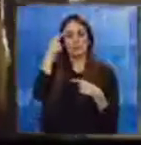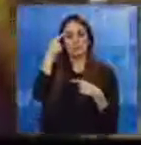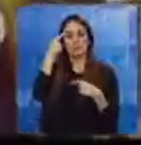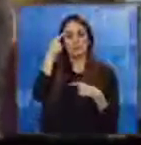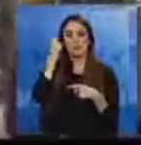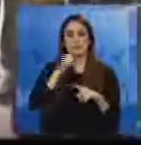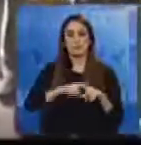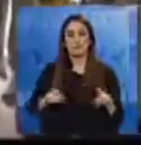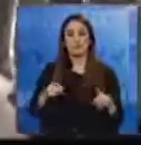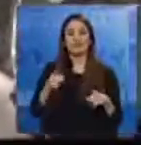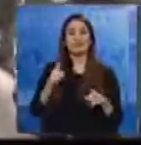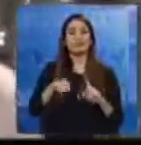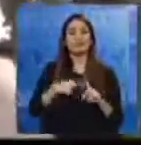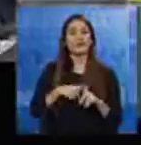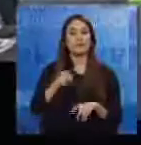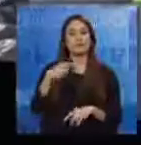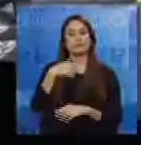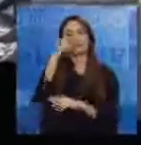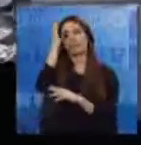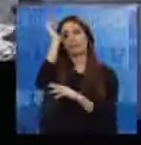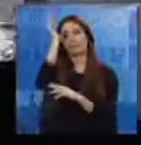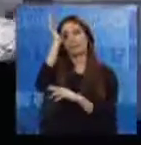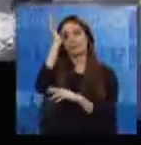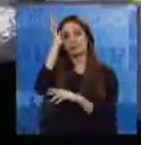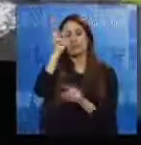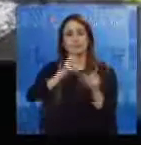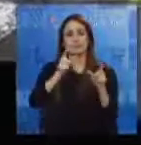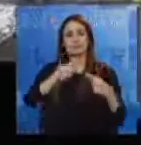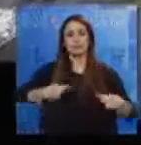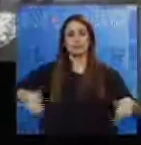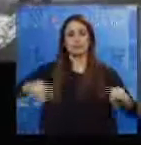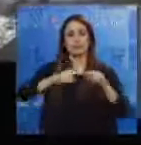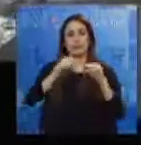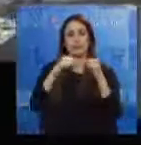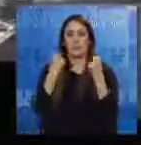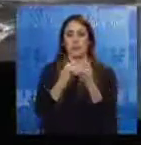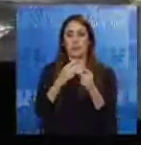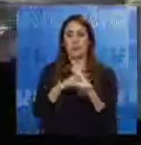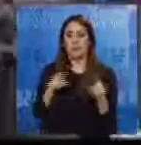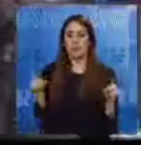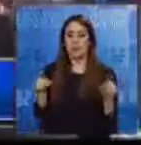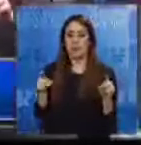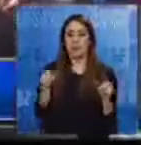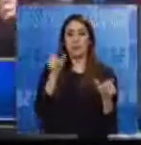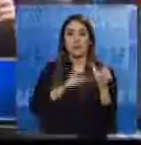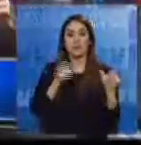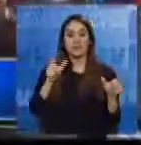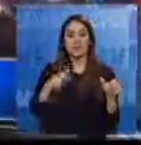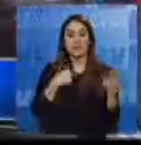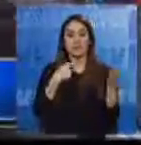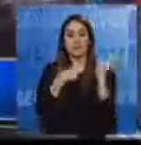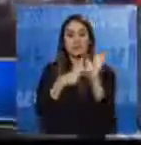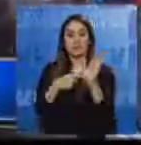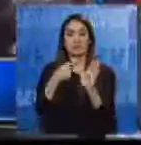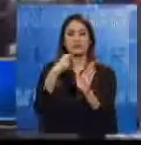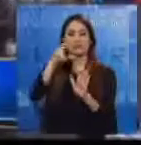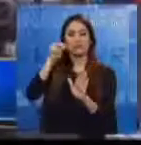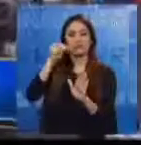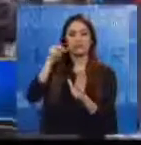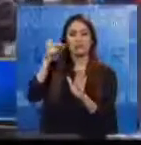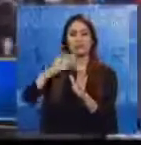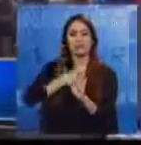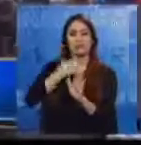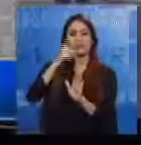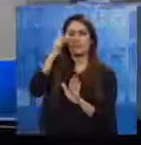el marco de esta visita, Páez dio una conferencia a sus militantes. Sin embargo, parte de los ciudadanos mostraron su rechazo y malestar por